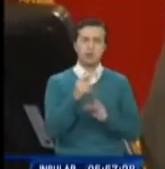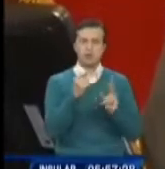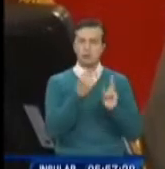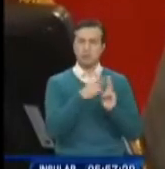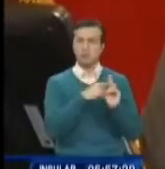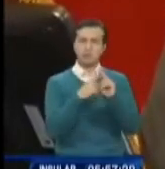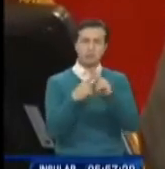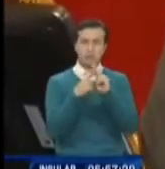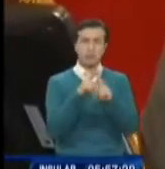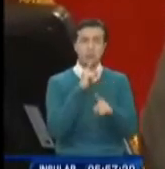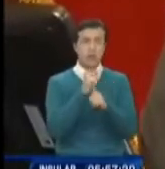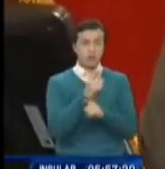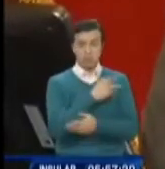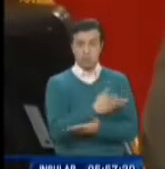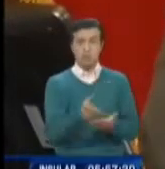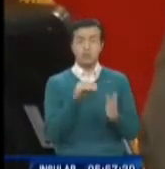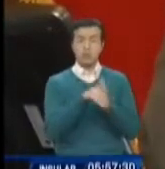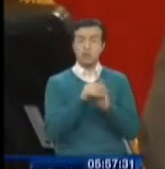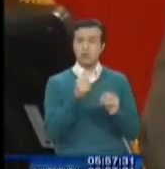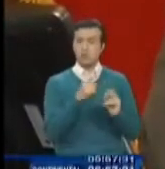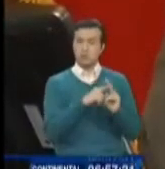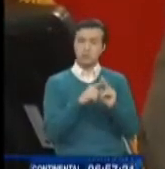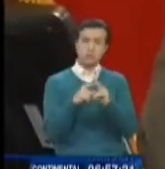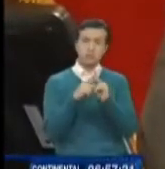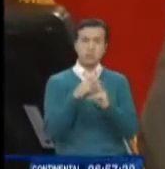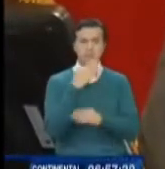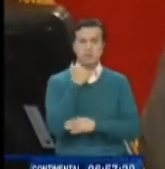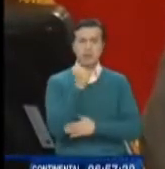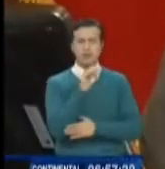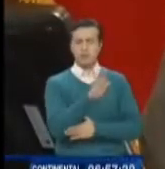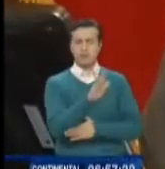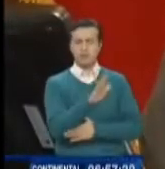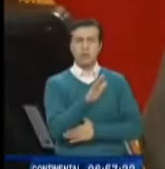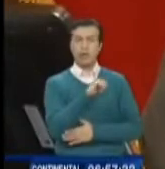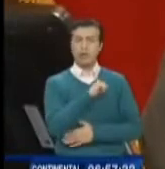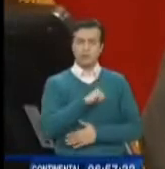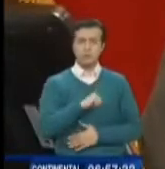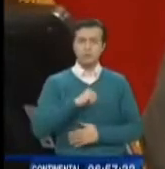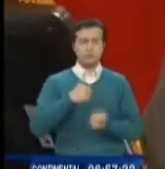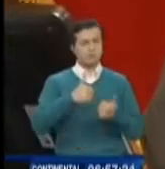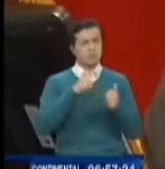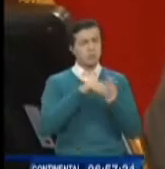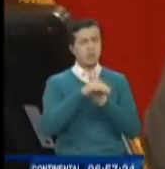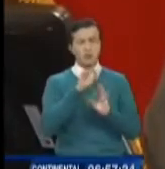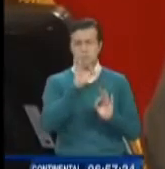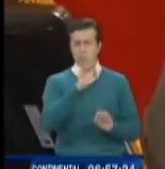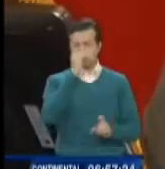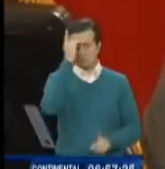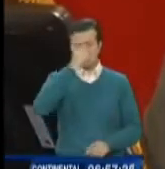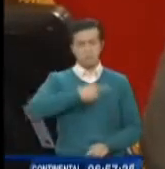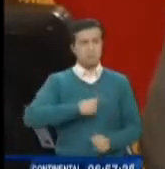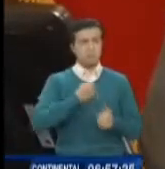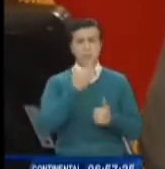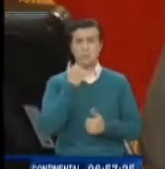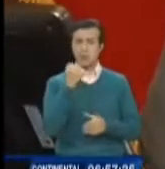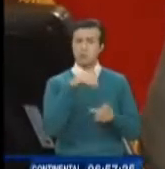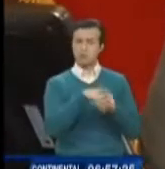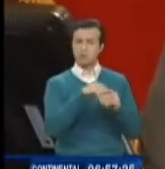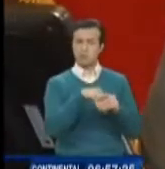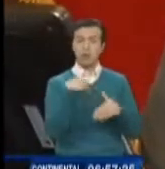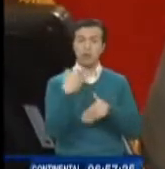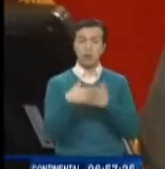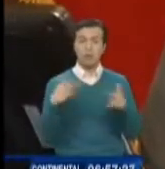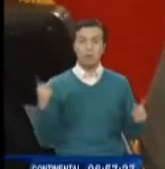que los bancos están contrayendo crédito, pero prefiero eso, una actitud prudente de los bancos y que haya suficientes reservas a